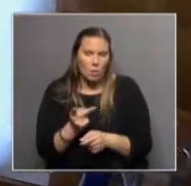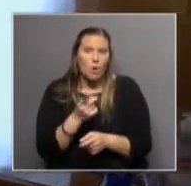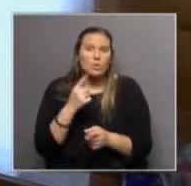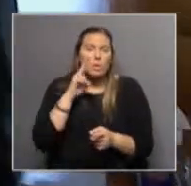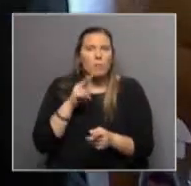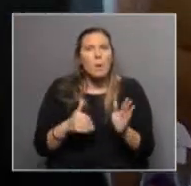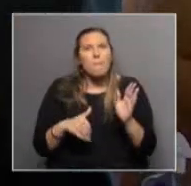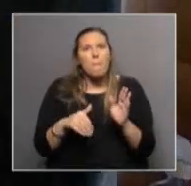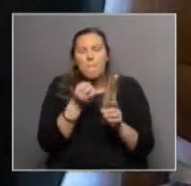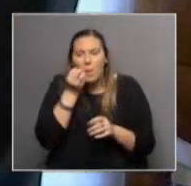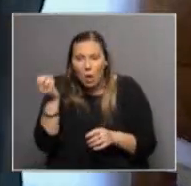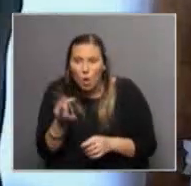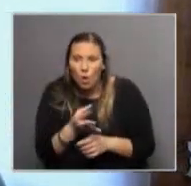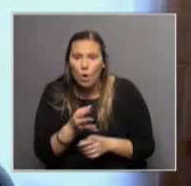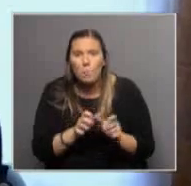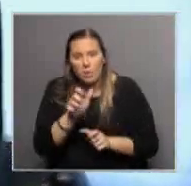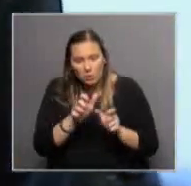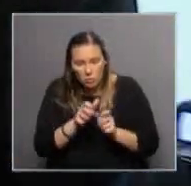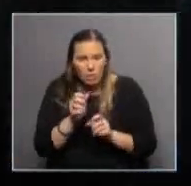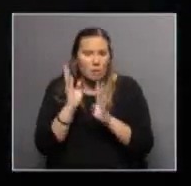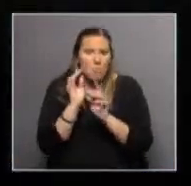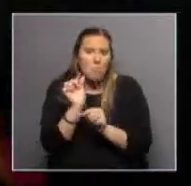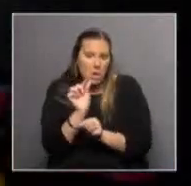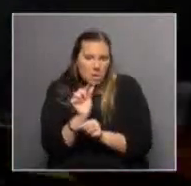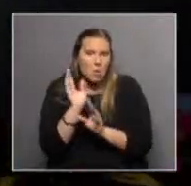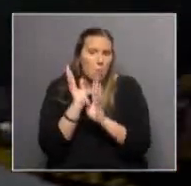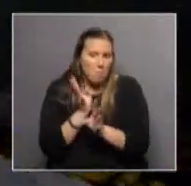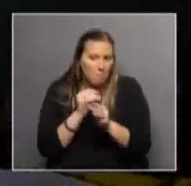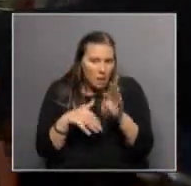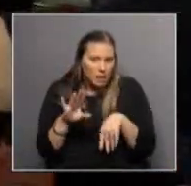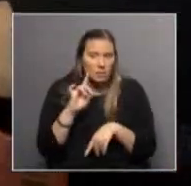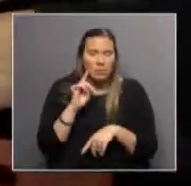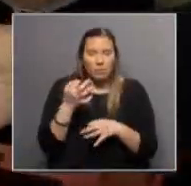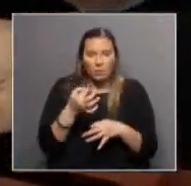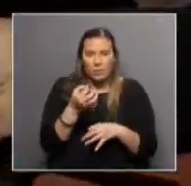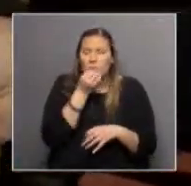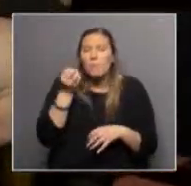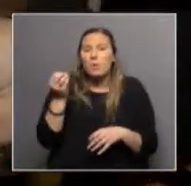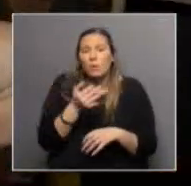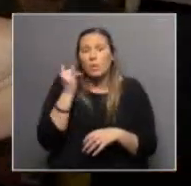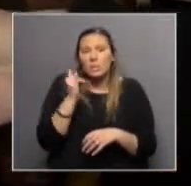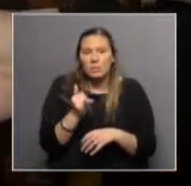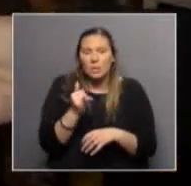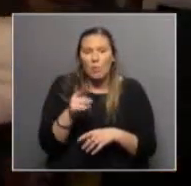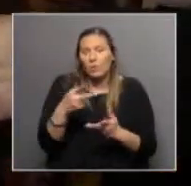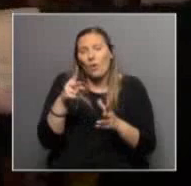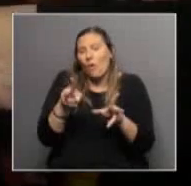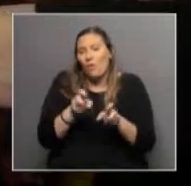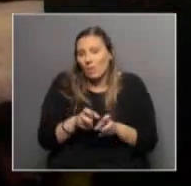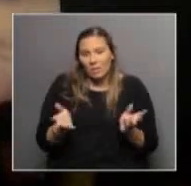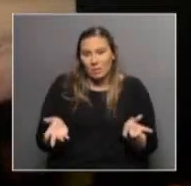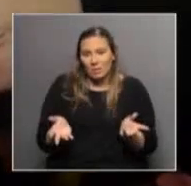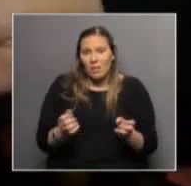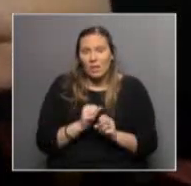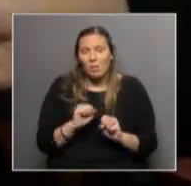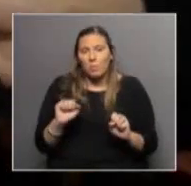ha visto algún repunte de algo? ¿Todavía no? No, no se vio. El repunte que se ve es cuando ellos cobran, que de repente